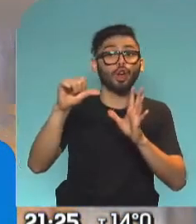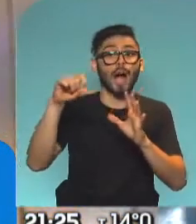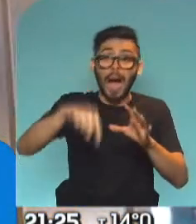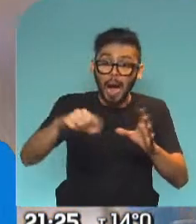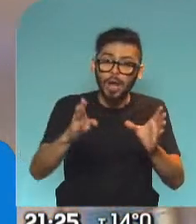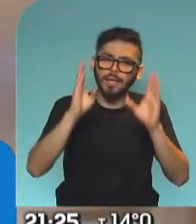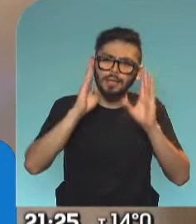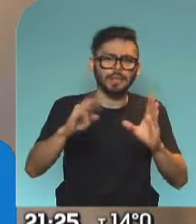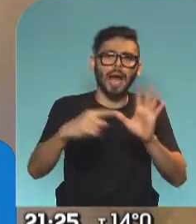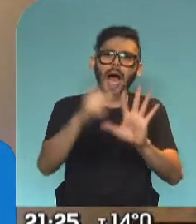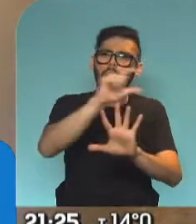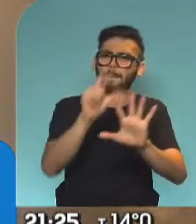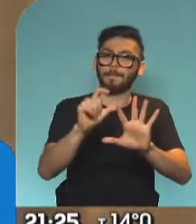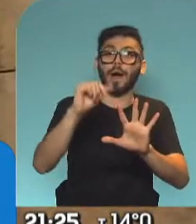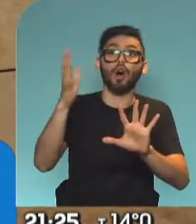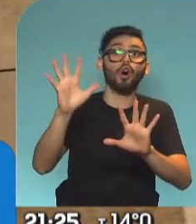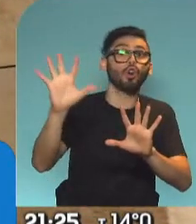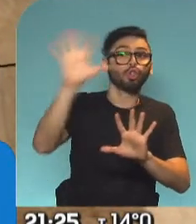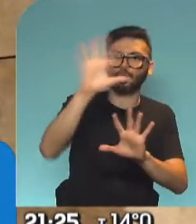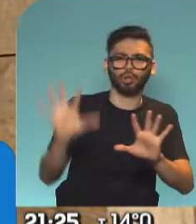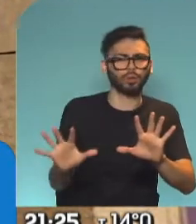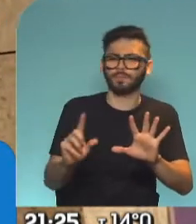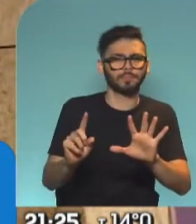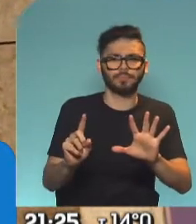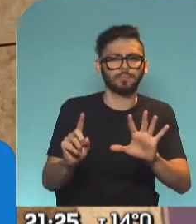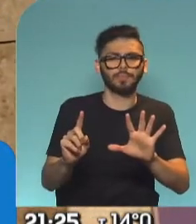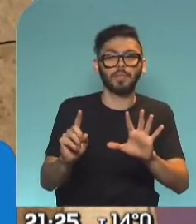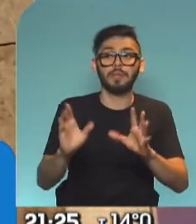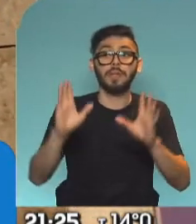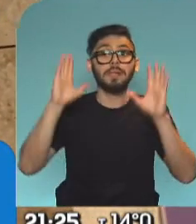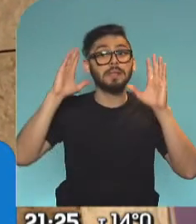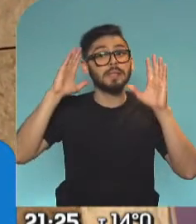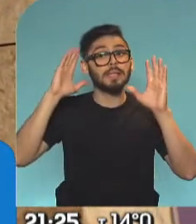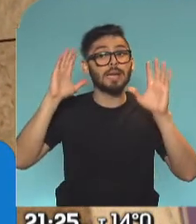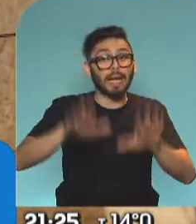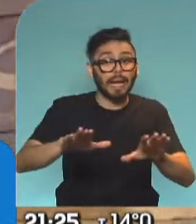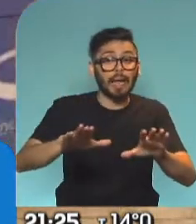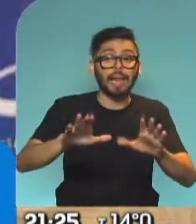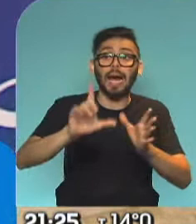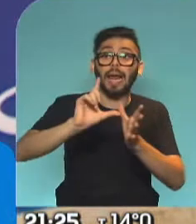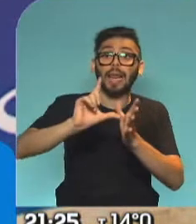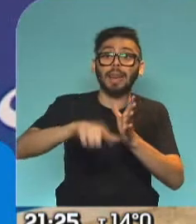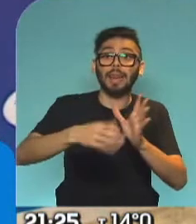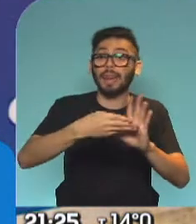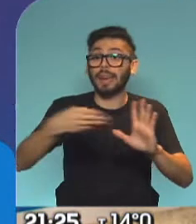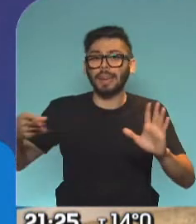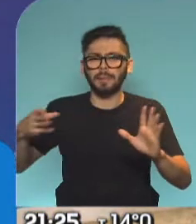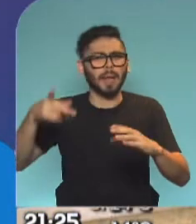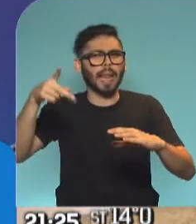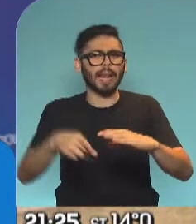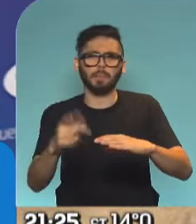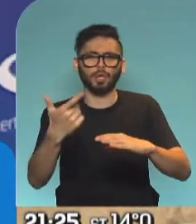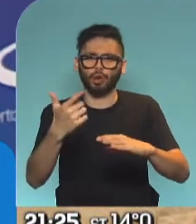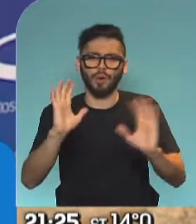primera etapa. El periodo de estadías no tiene límite, así que esperemos